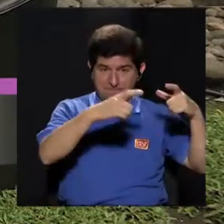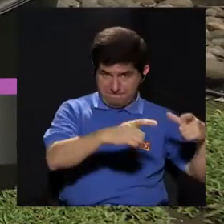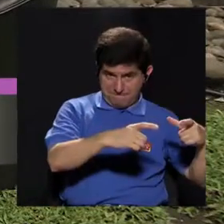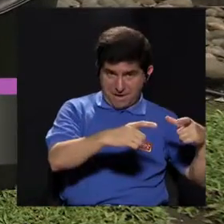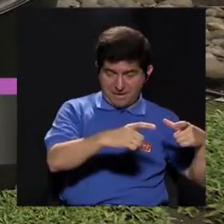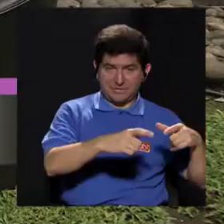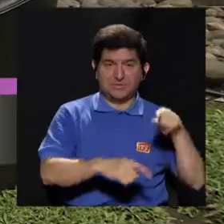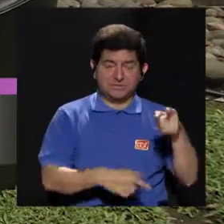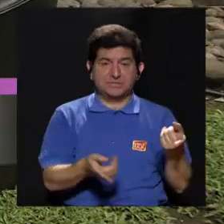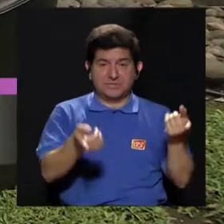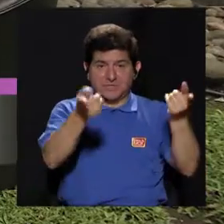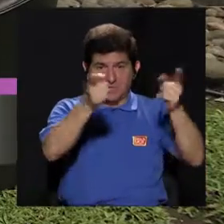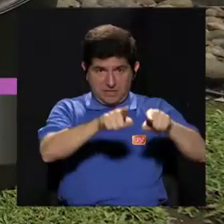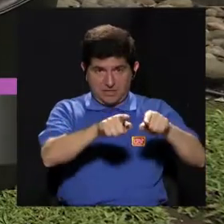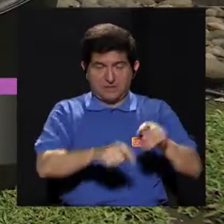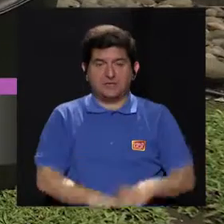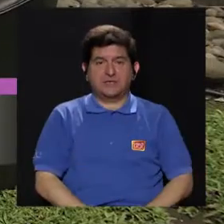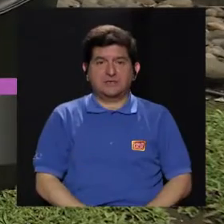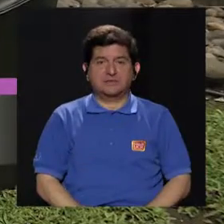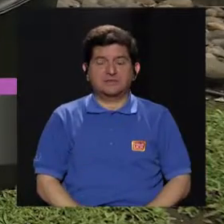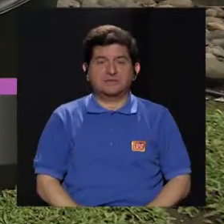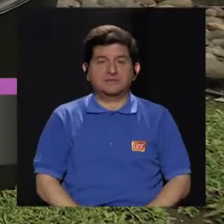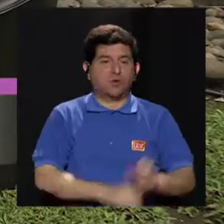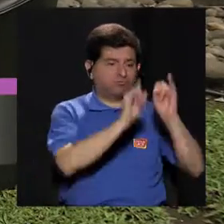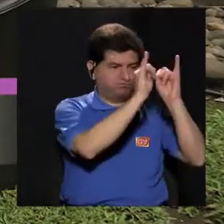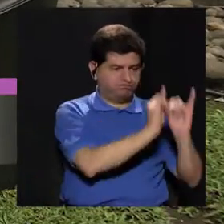los platos que sean